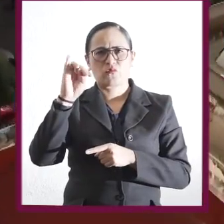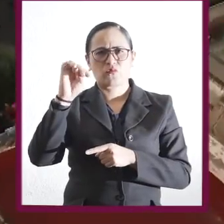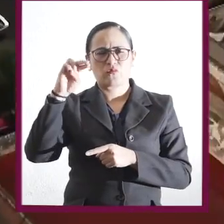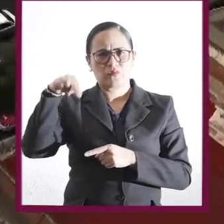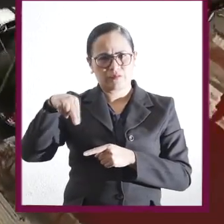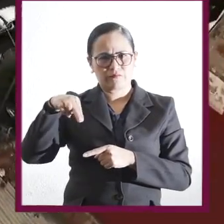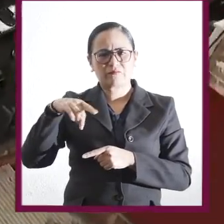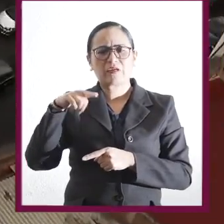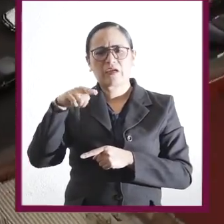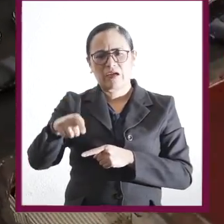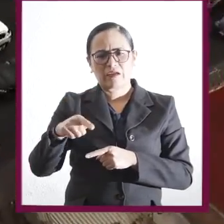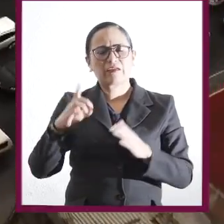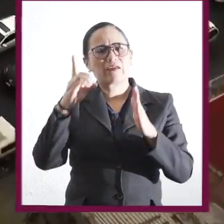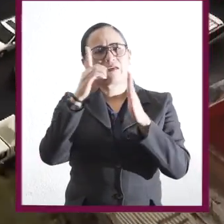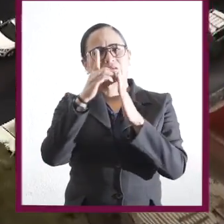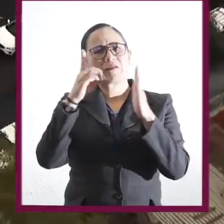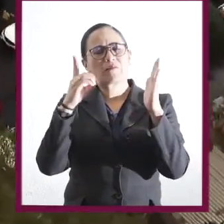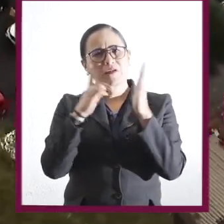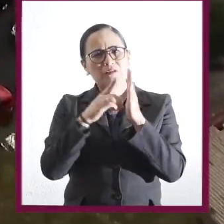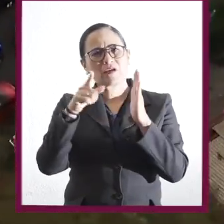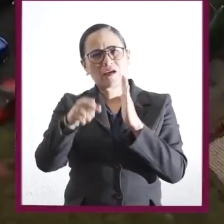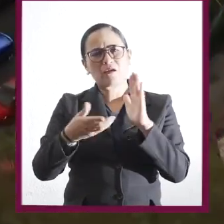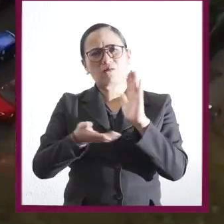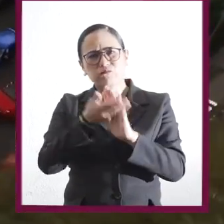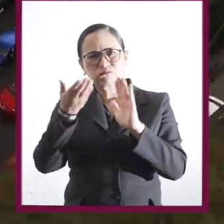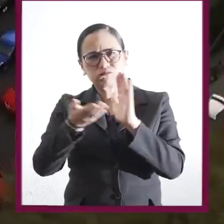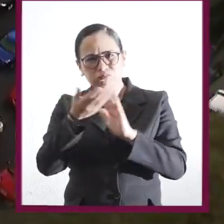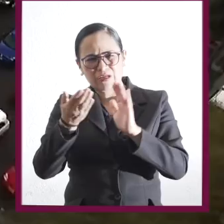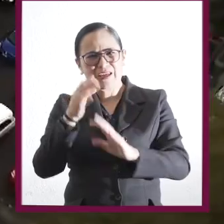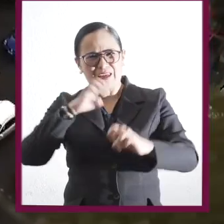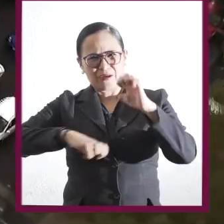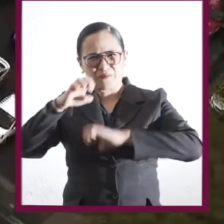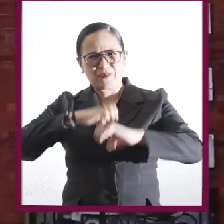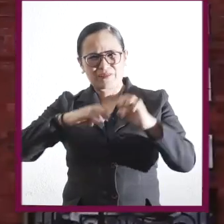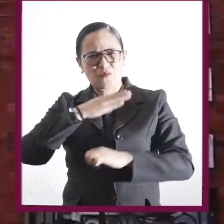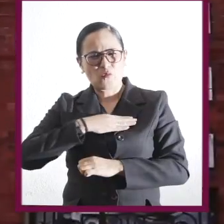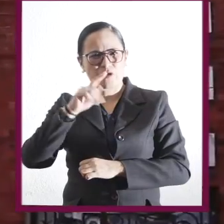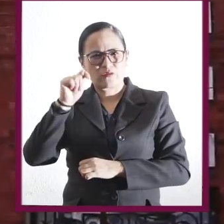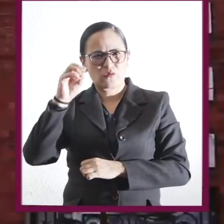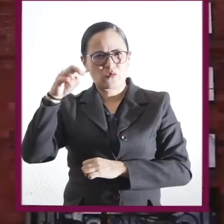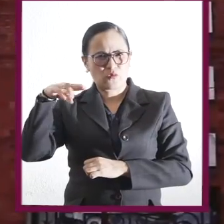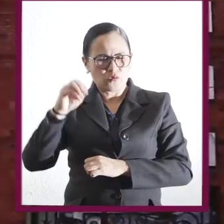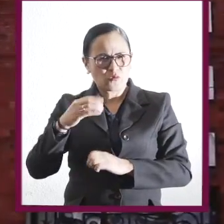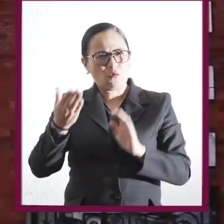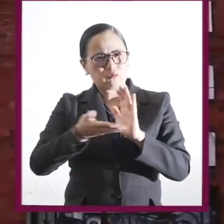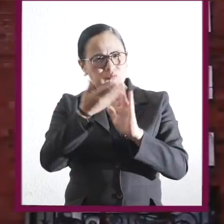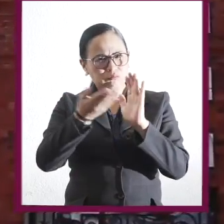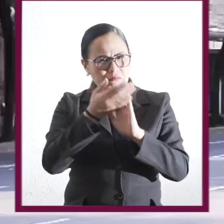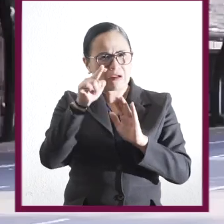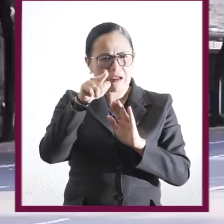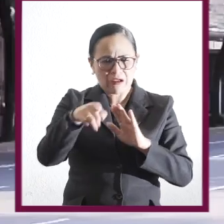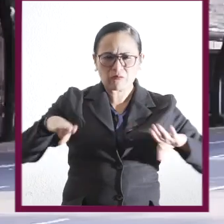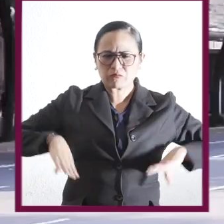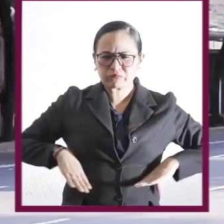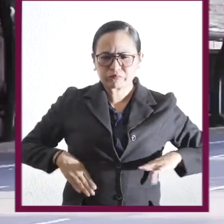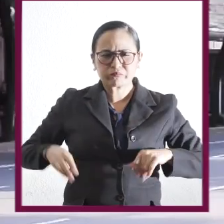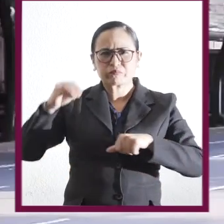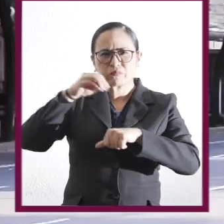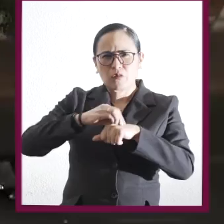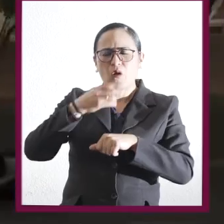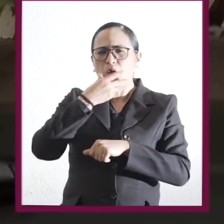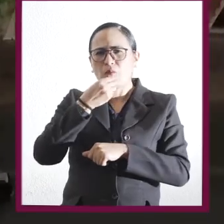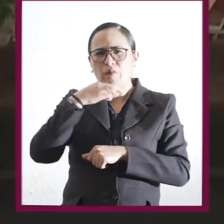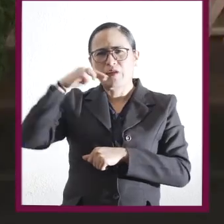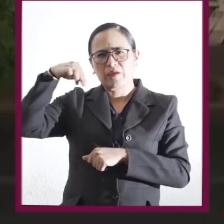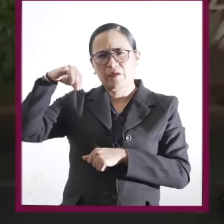En el cruce con Turín, este conjunto habitacional fue construido por el Buen Tono en 1912 y en él quedó